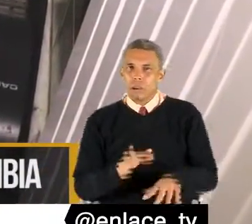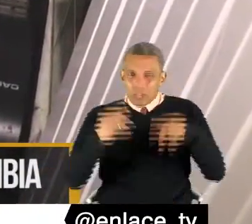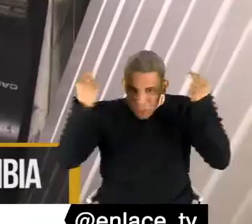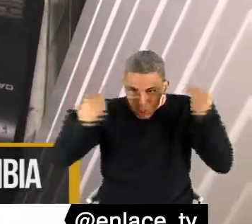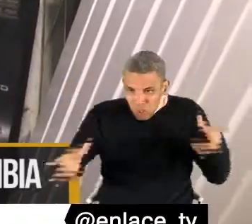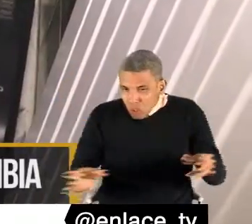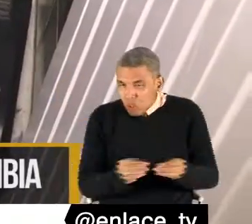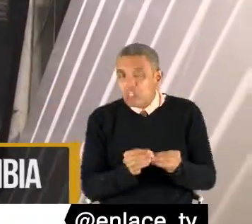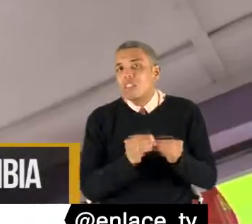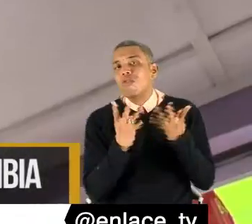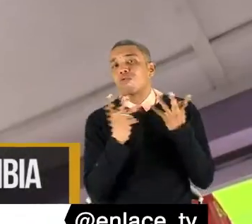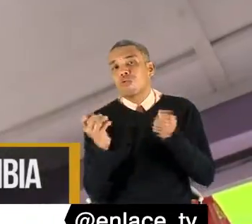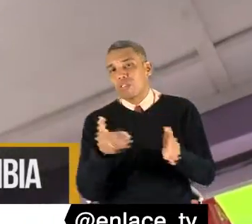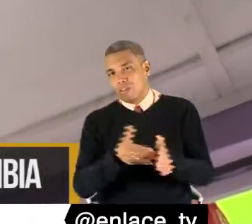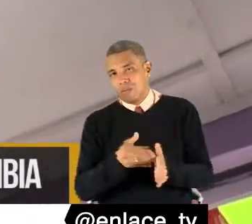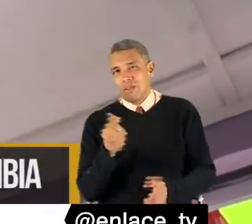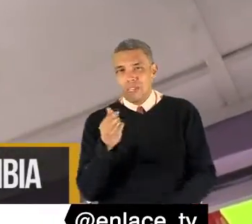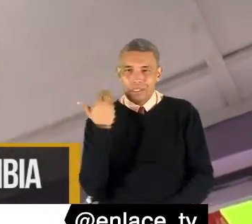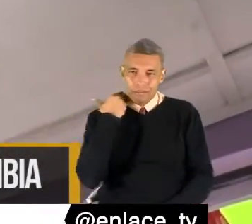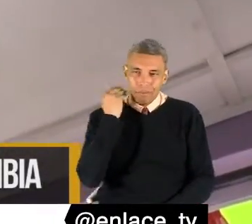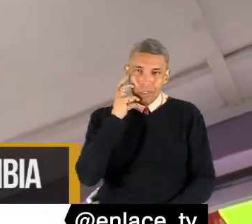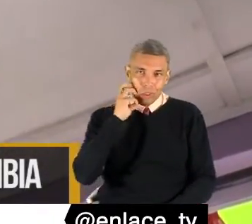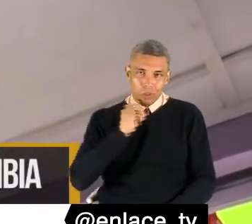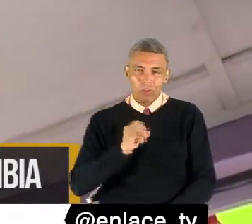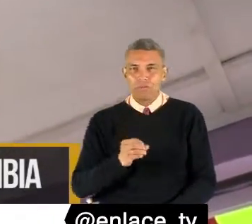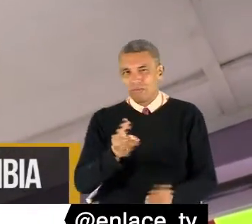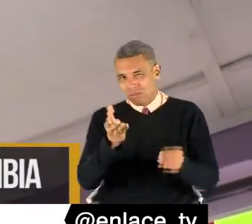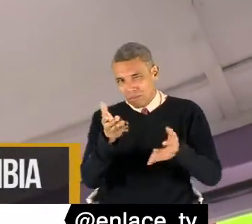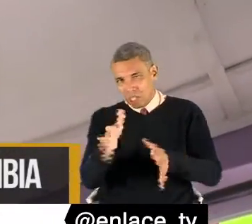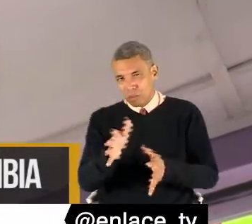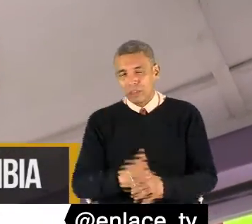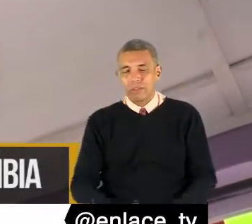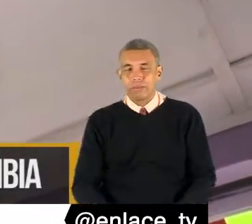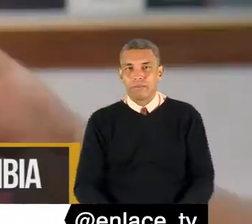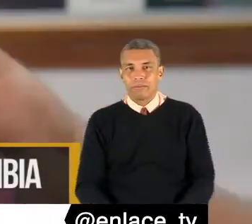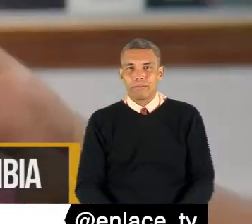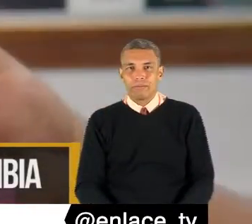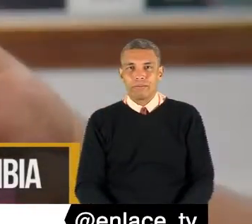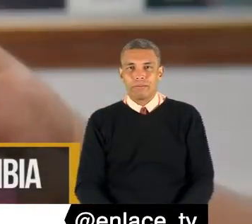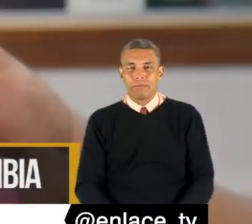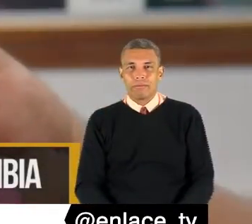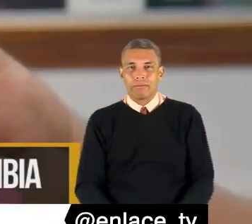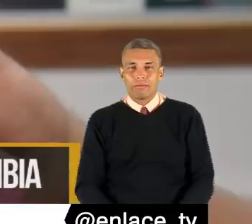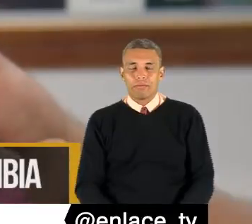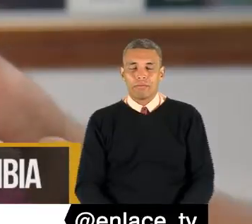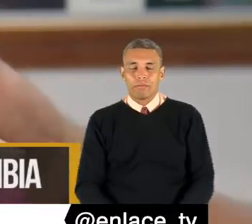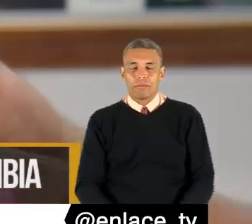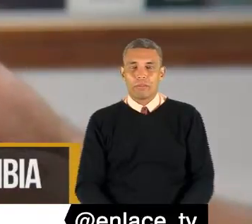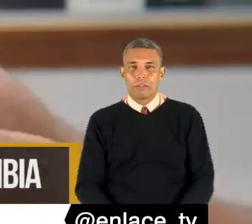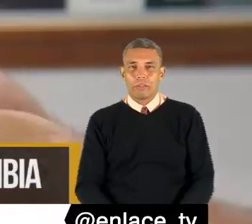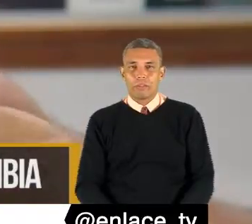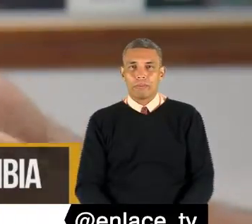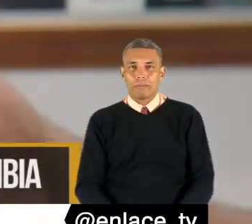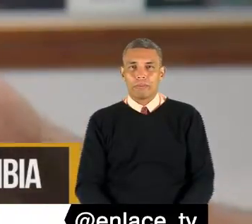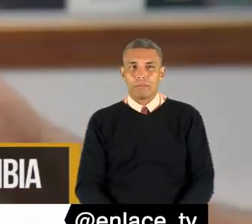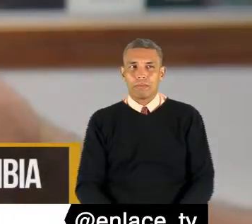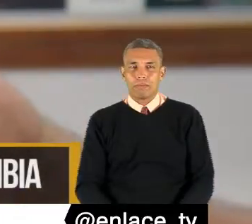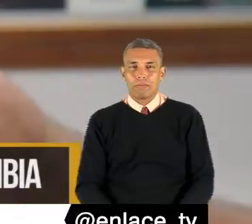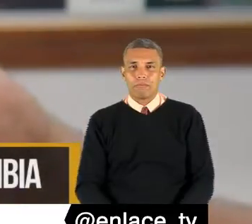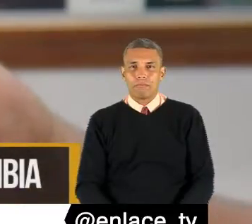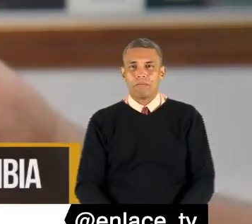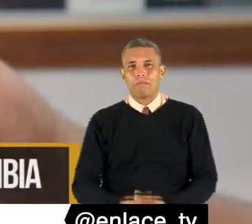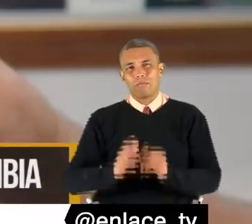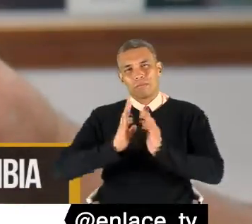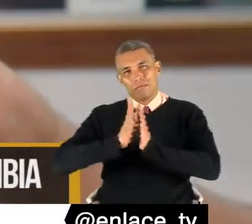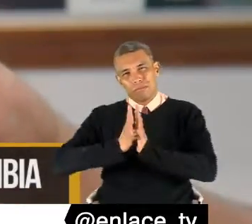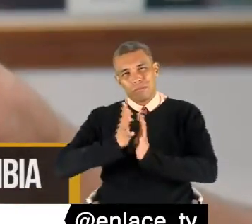mil pesos ascienden los elementos hurtados y el dinero en efectivo saqueados del local. La idea es que todas las personas de Barranca Bermeja